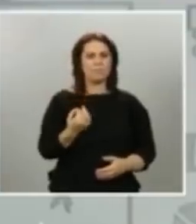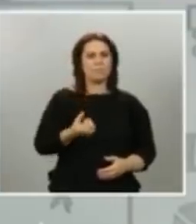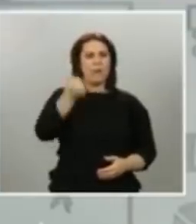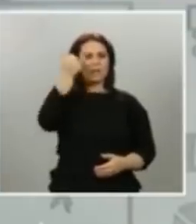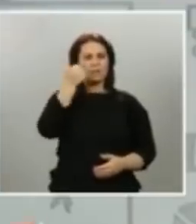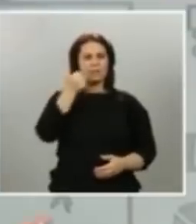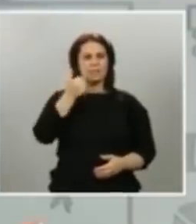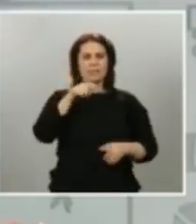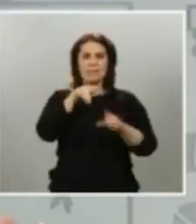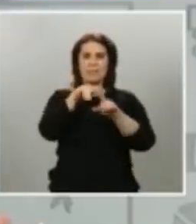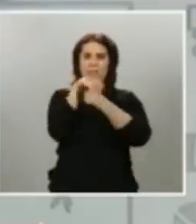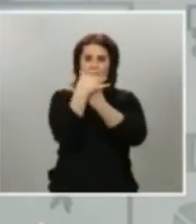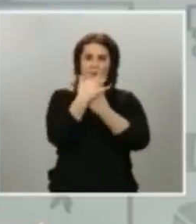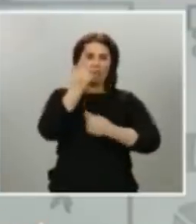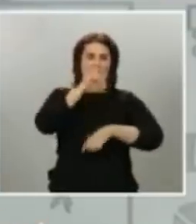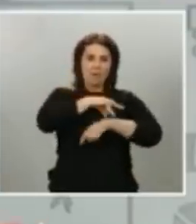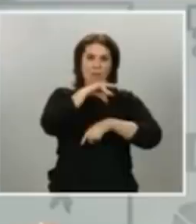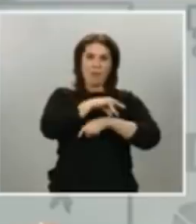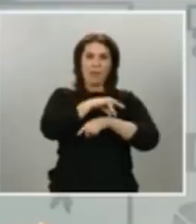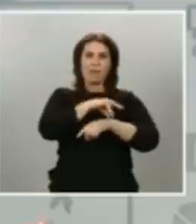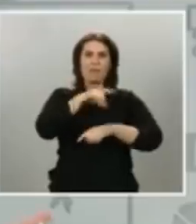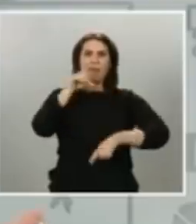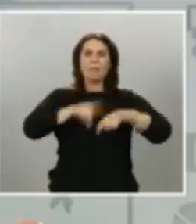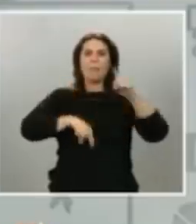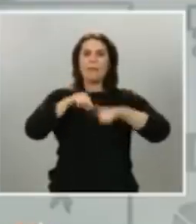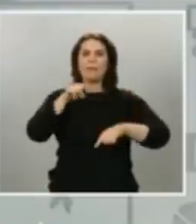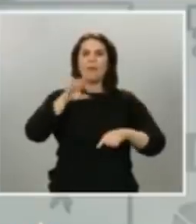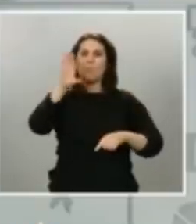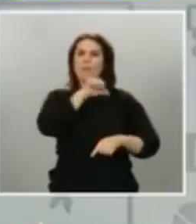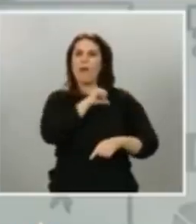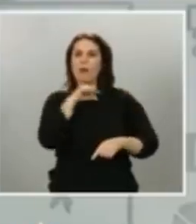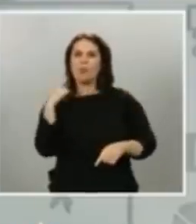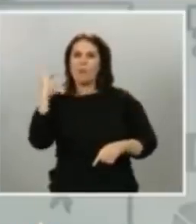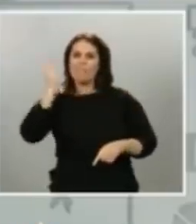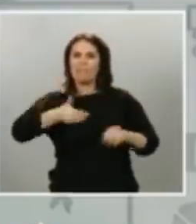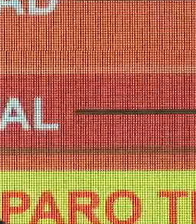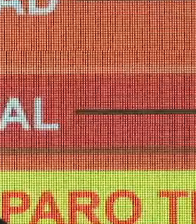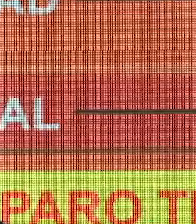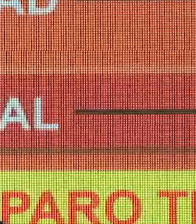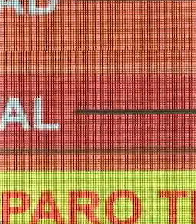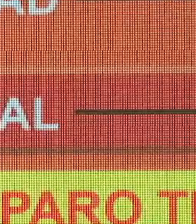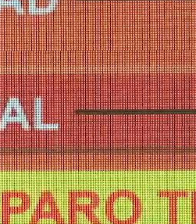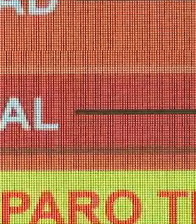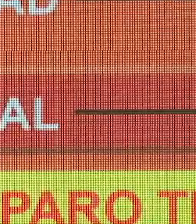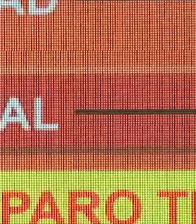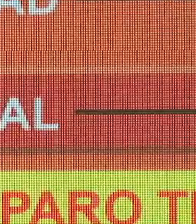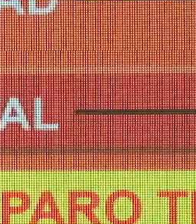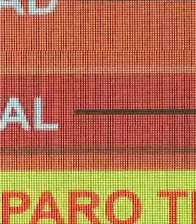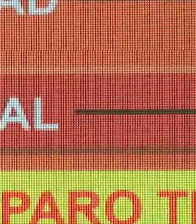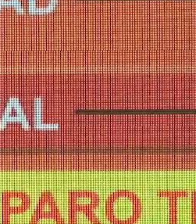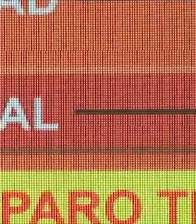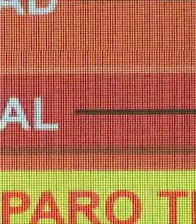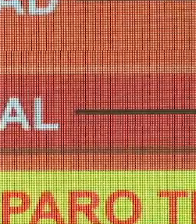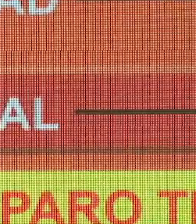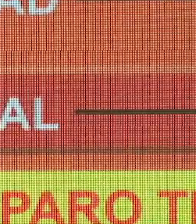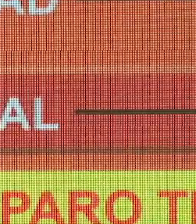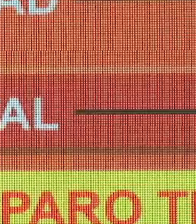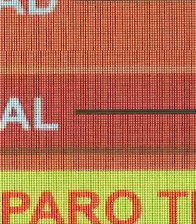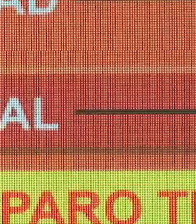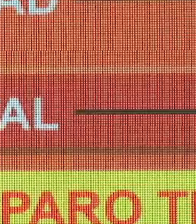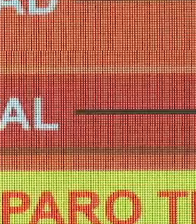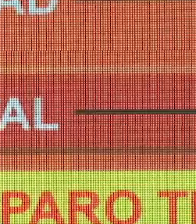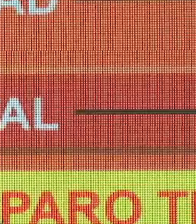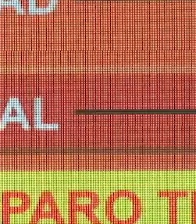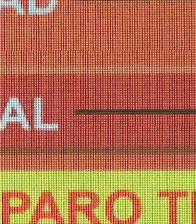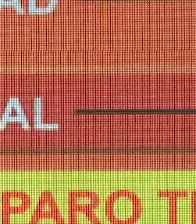estilo Grecia para que España salga del euro en última instancia. Manuel, danos una buena noticia, porque llevamos en el programa a gente de